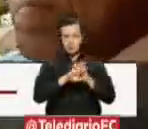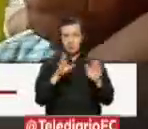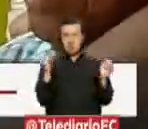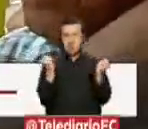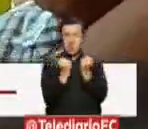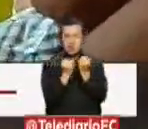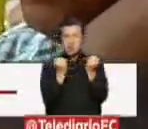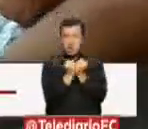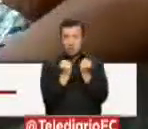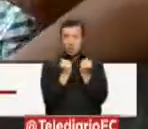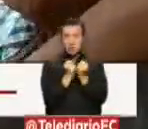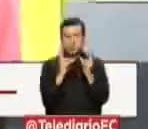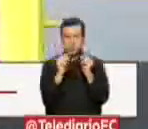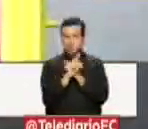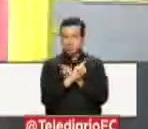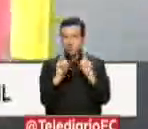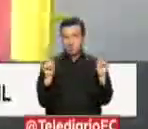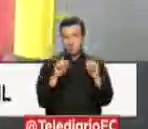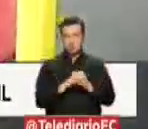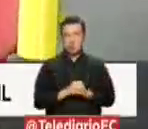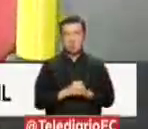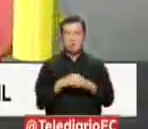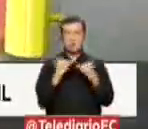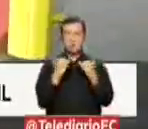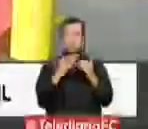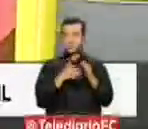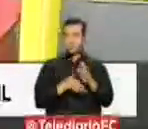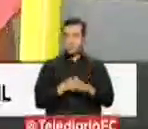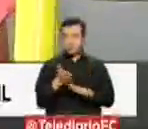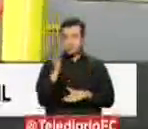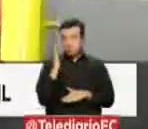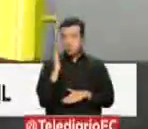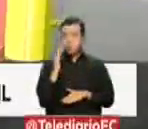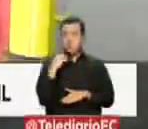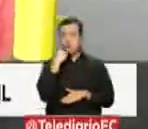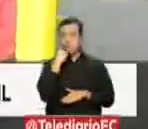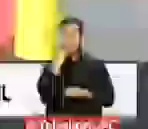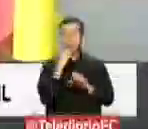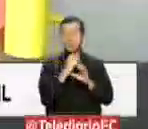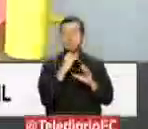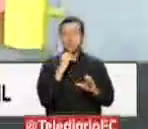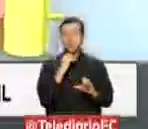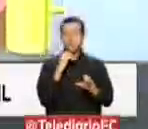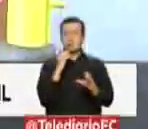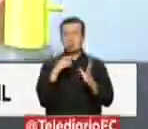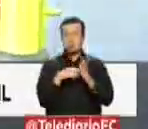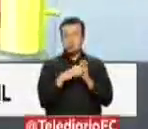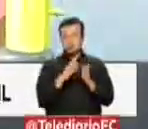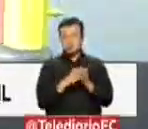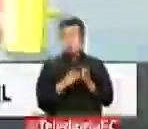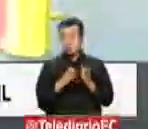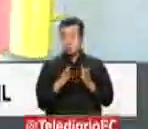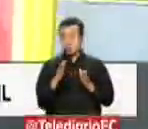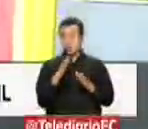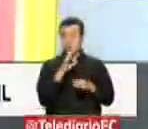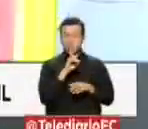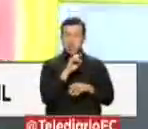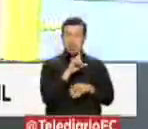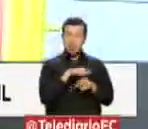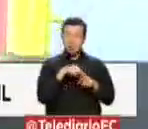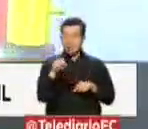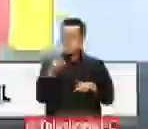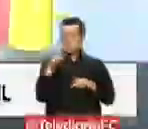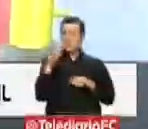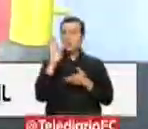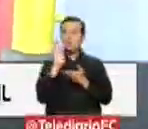atún enlatado, no, señor. Por ahora, el recorrido de este cómodo bus será desde la terminal Río Daule hasta la parada de la Caja